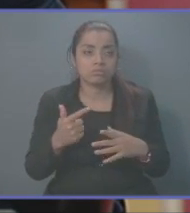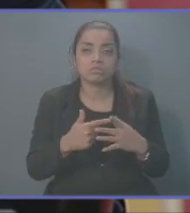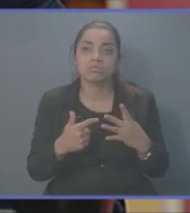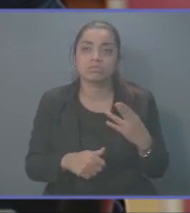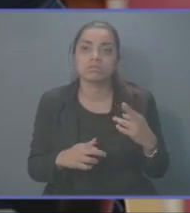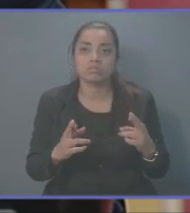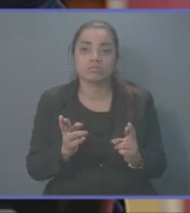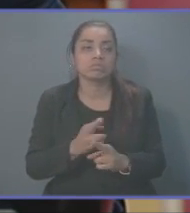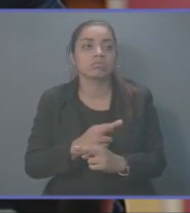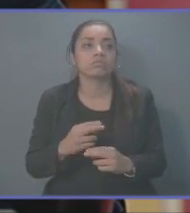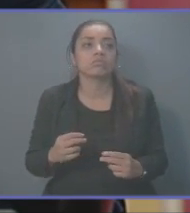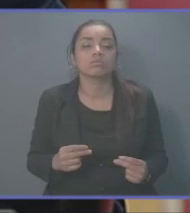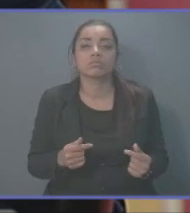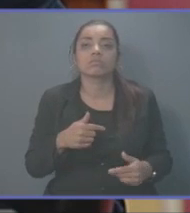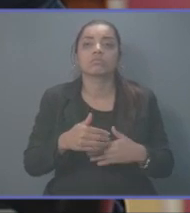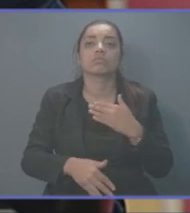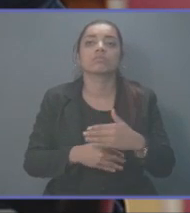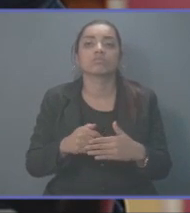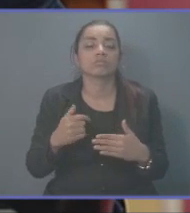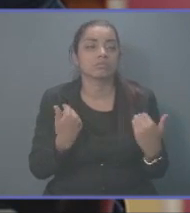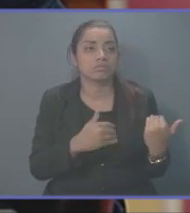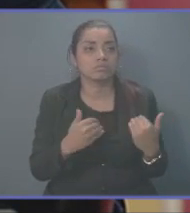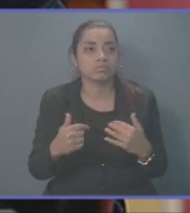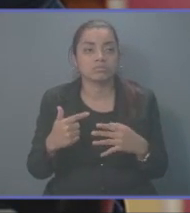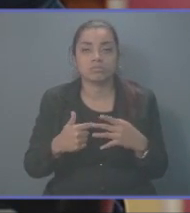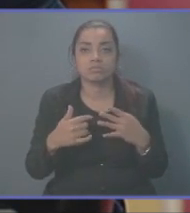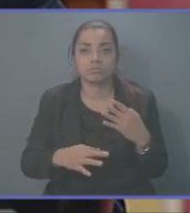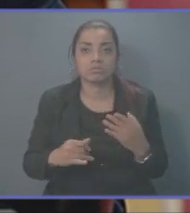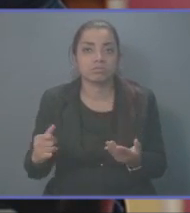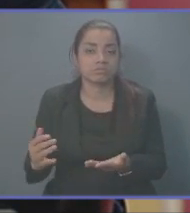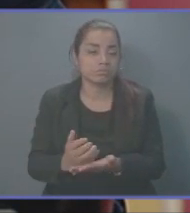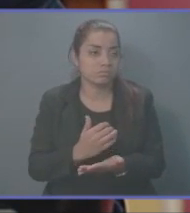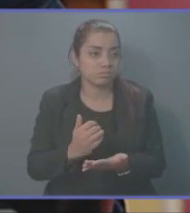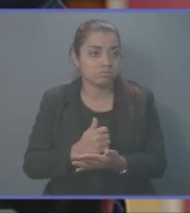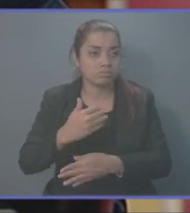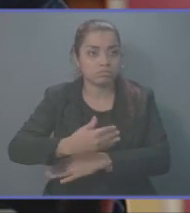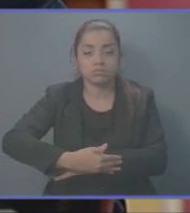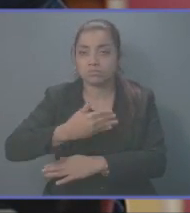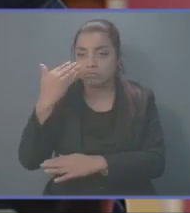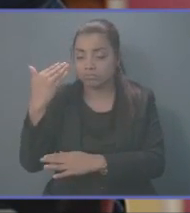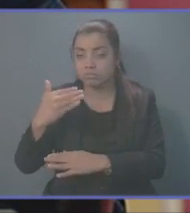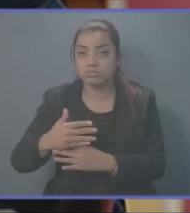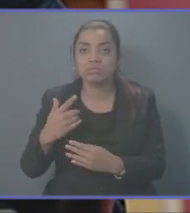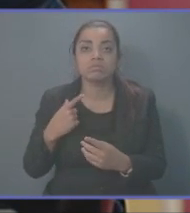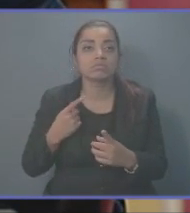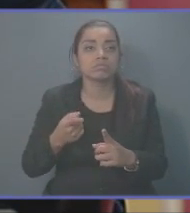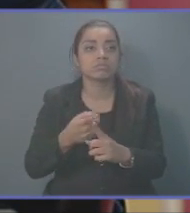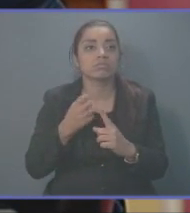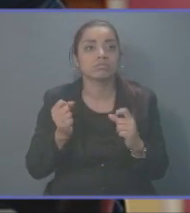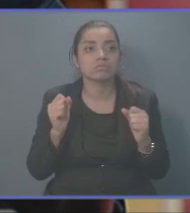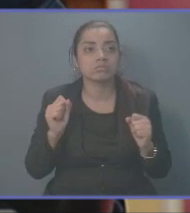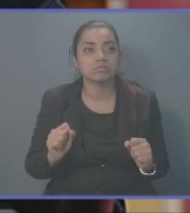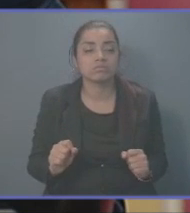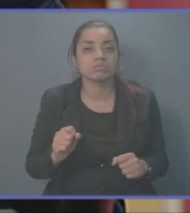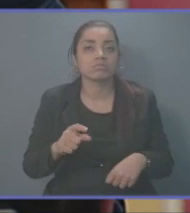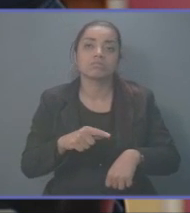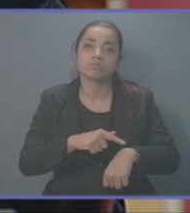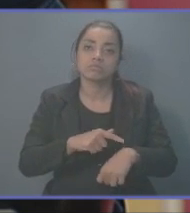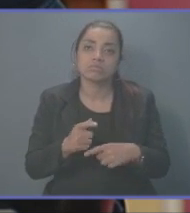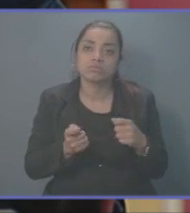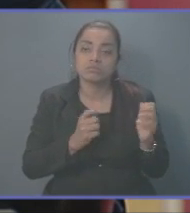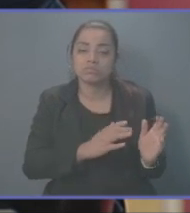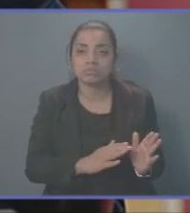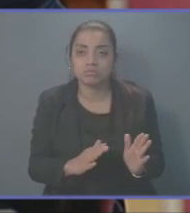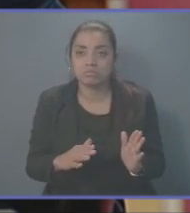para facilitar el cumplimiento voluntario de obligaciones tributarias y aduaneras, cuyo fin era otorgar un plazo razonable